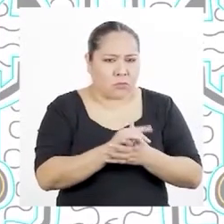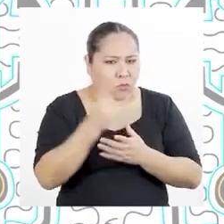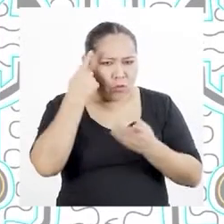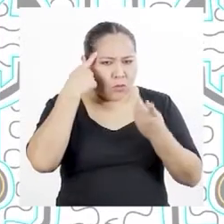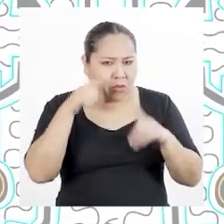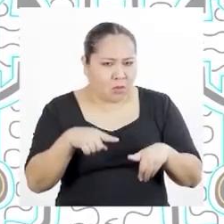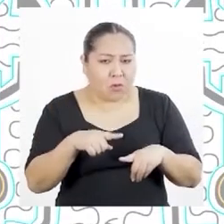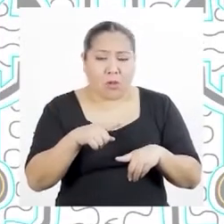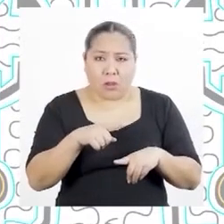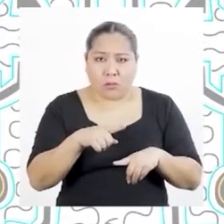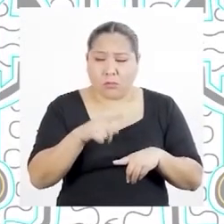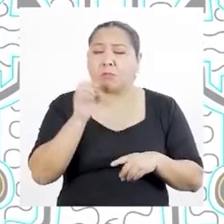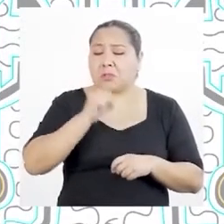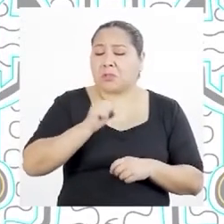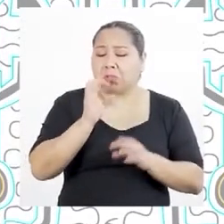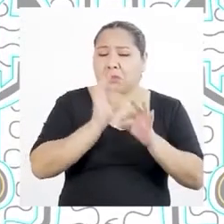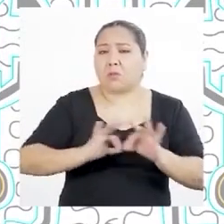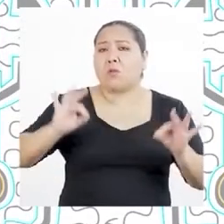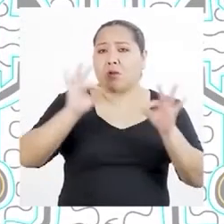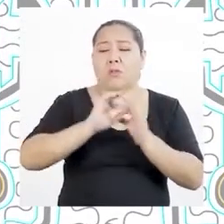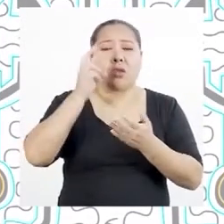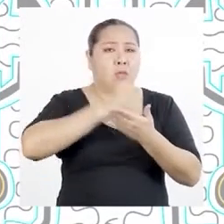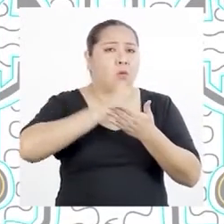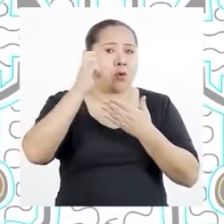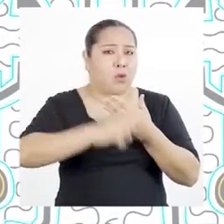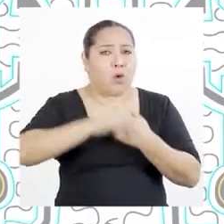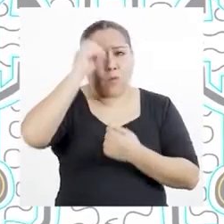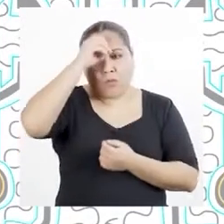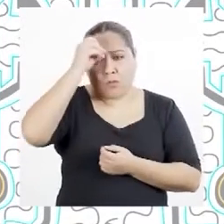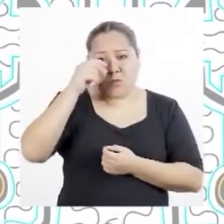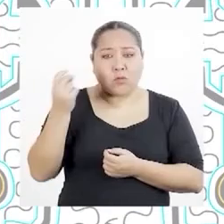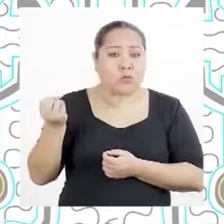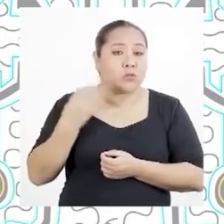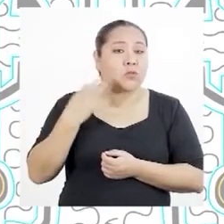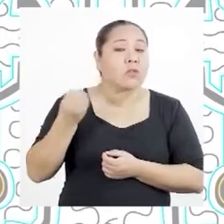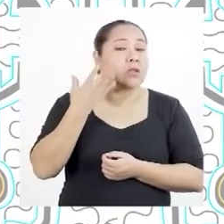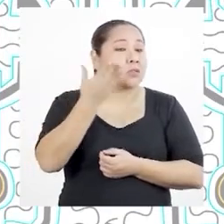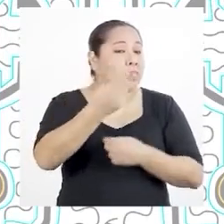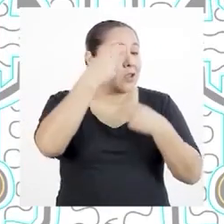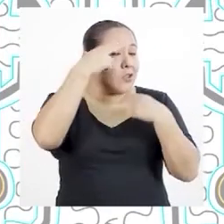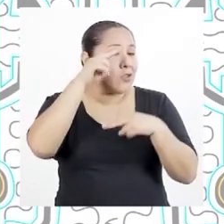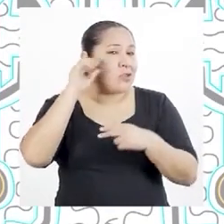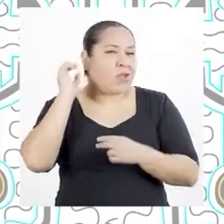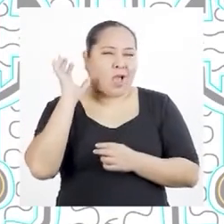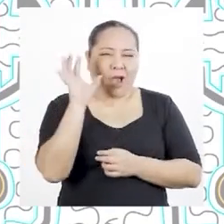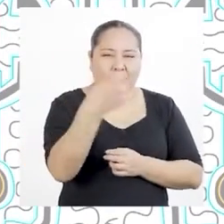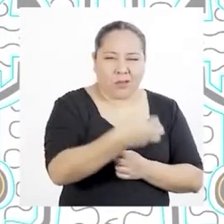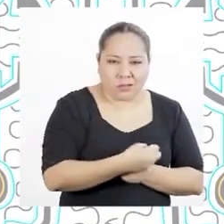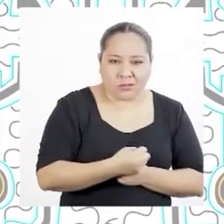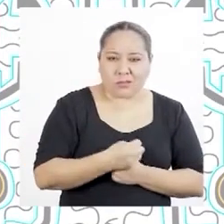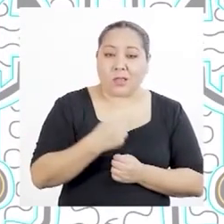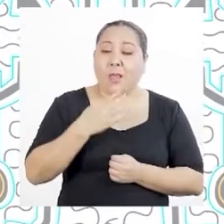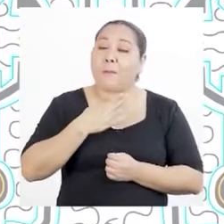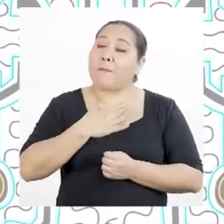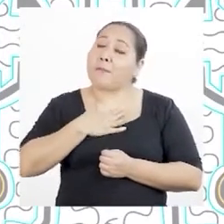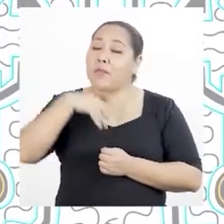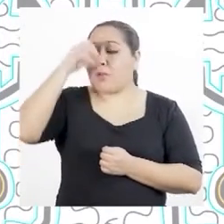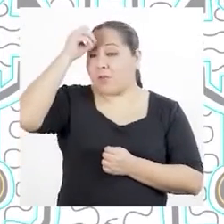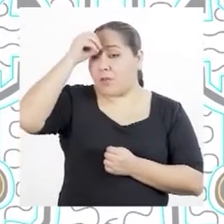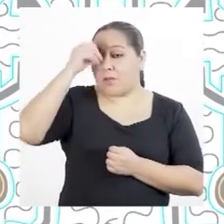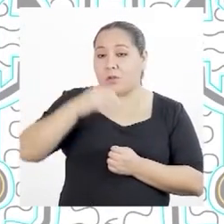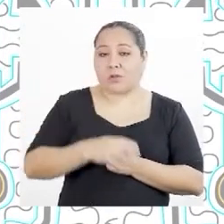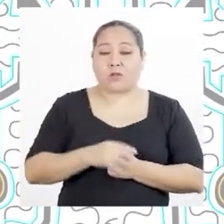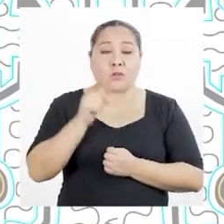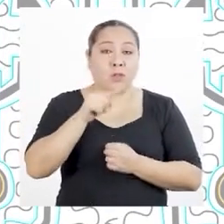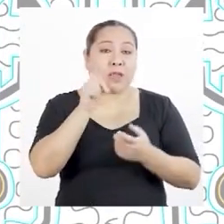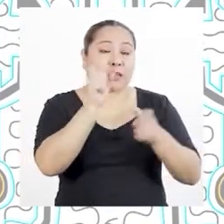acuerdo es parte importante de este programa de opinión, según nos dice el director de noticias de CAU. En mi opinión,